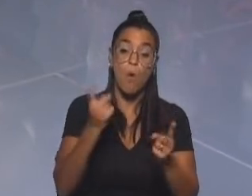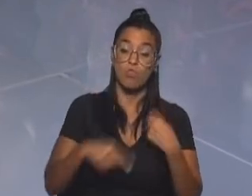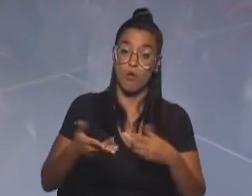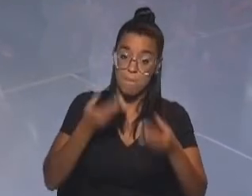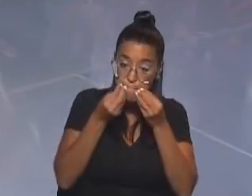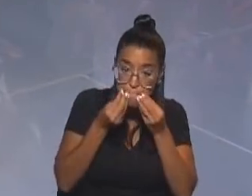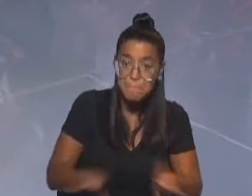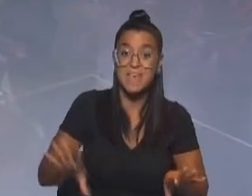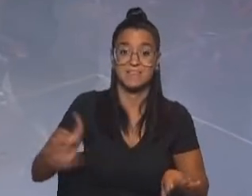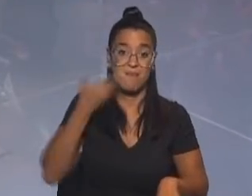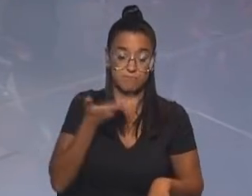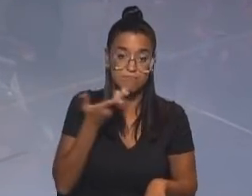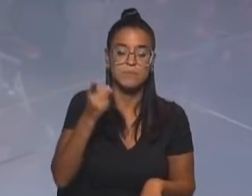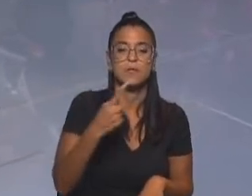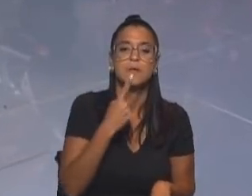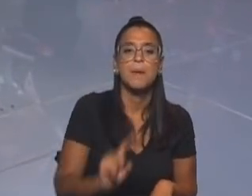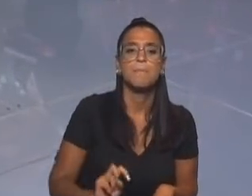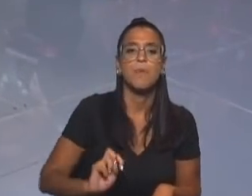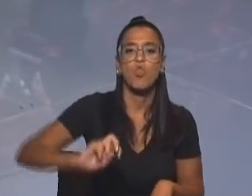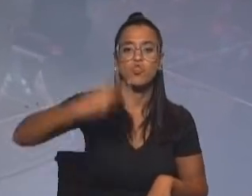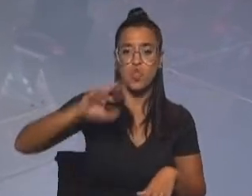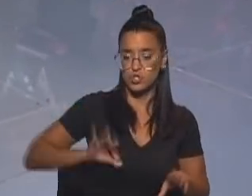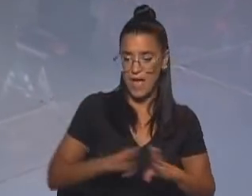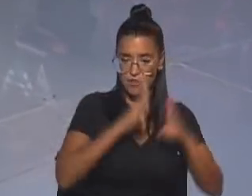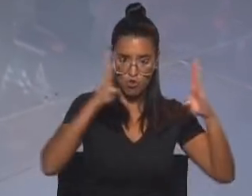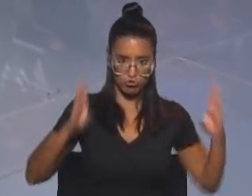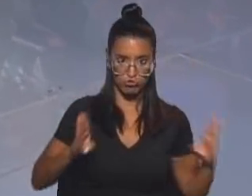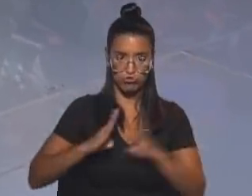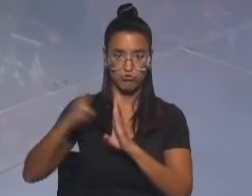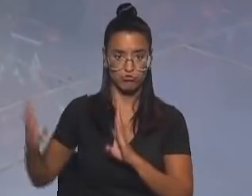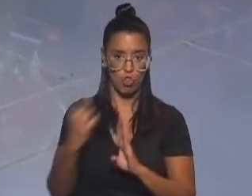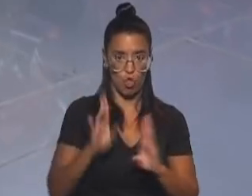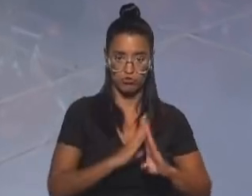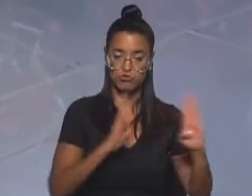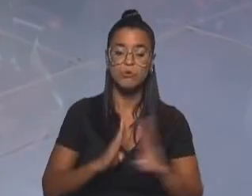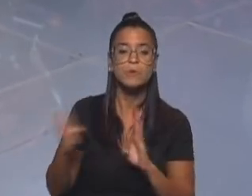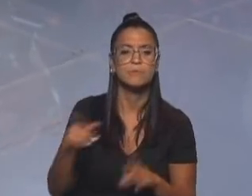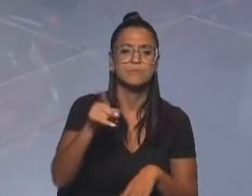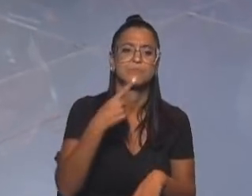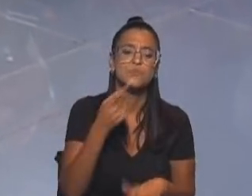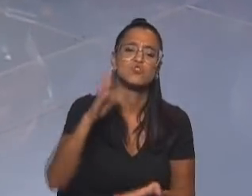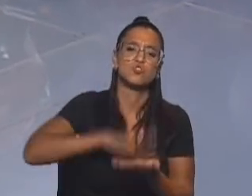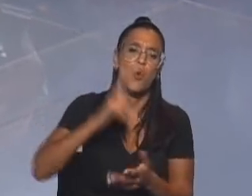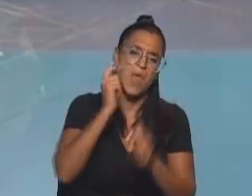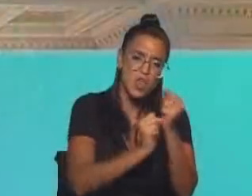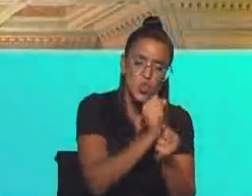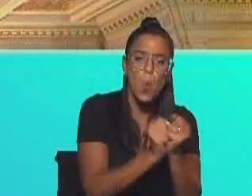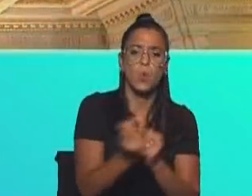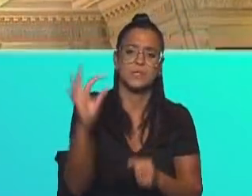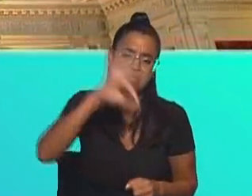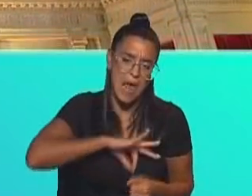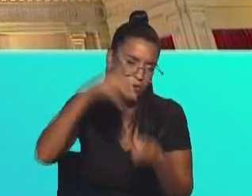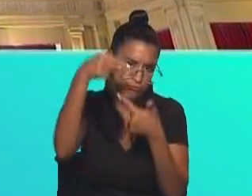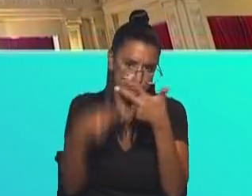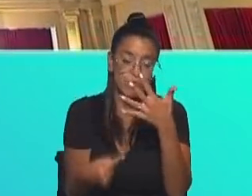discurso, arranca haciendo una valoración de sus primeros 2 años de gestión, una avalancha de datos respecto a industria, salarios,